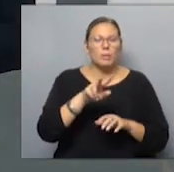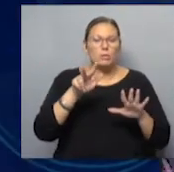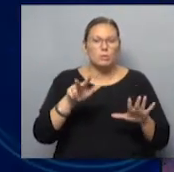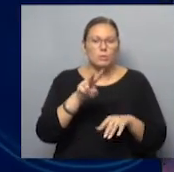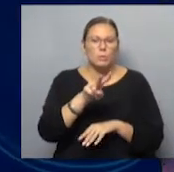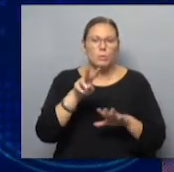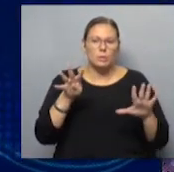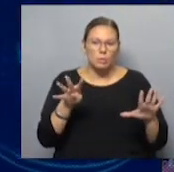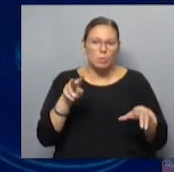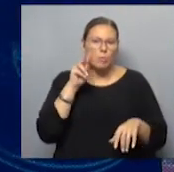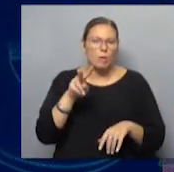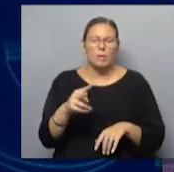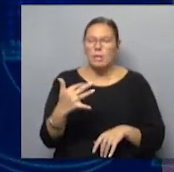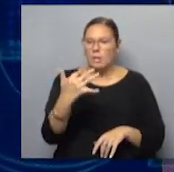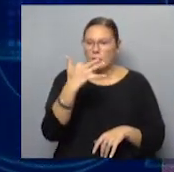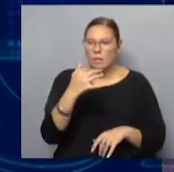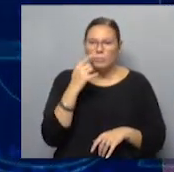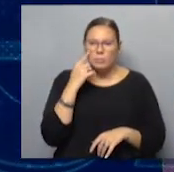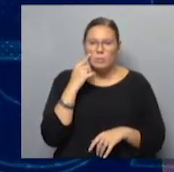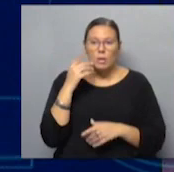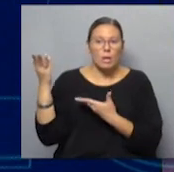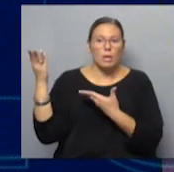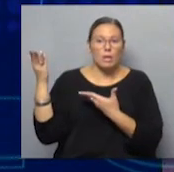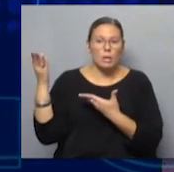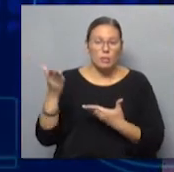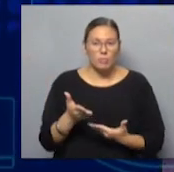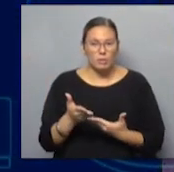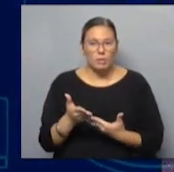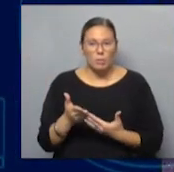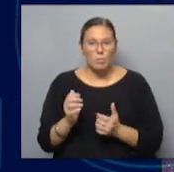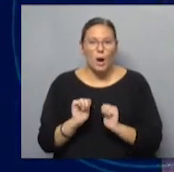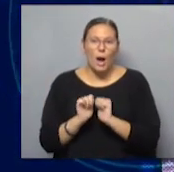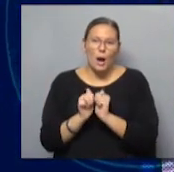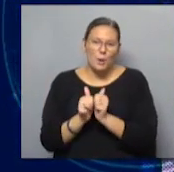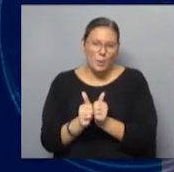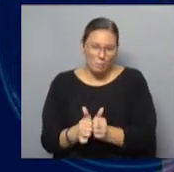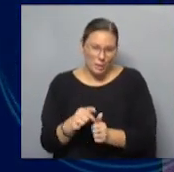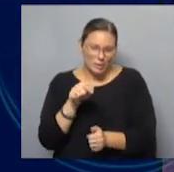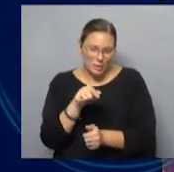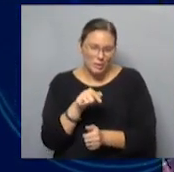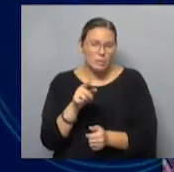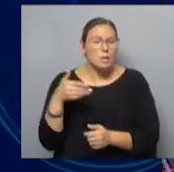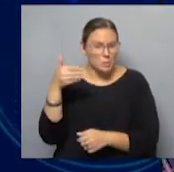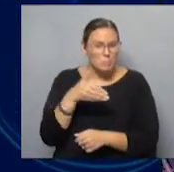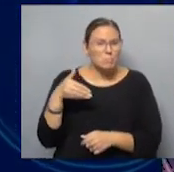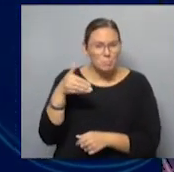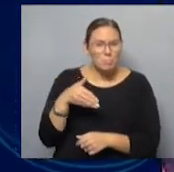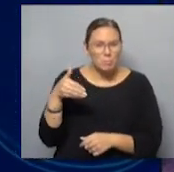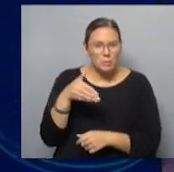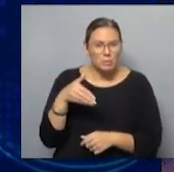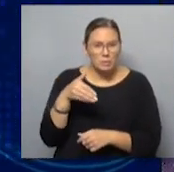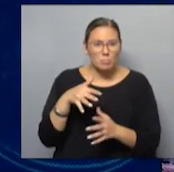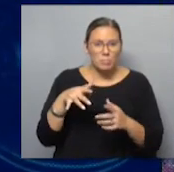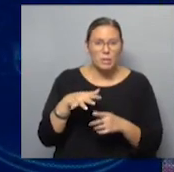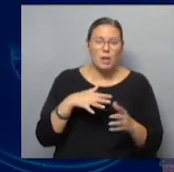29 a ver Respira? Bueno, los invitamos a que acompañen este ritual y que sean partícipes de esta